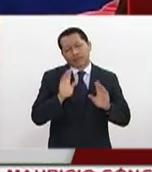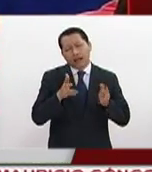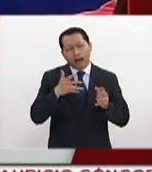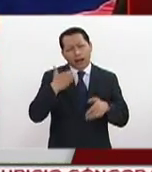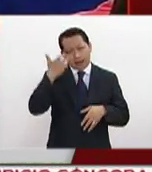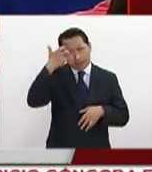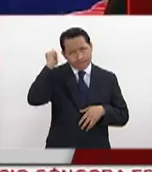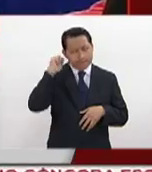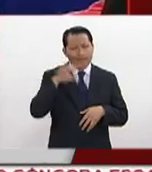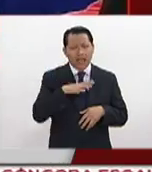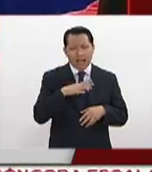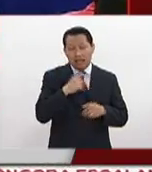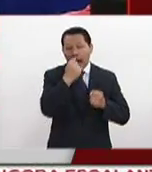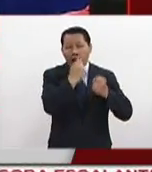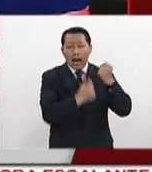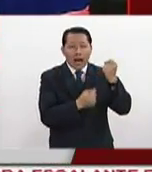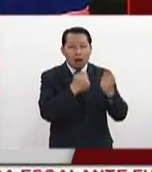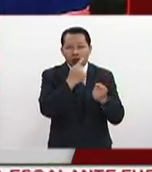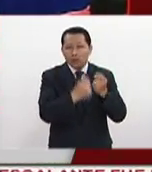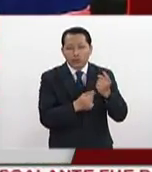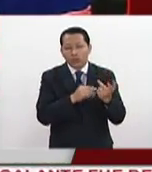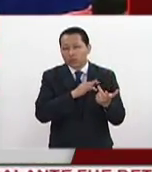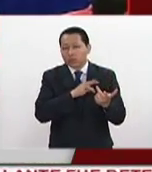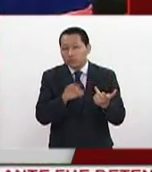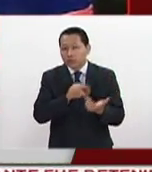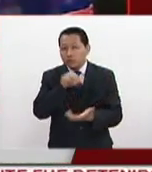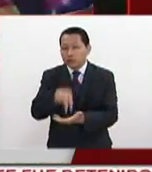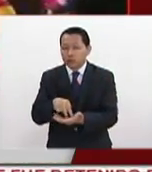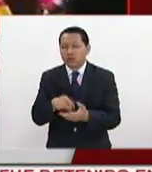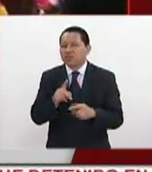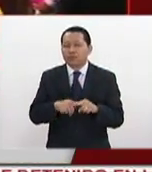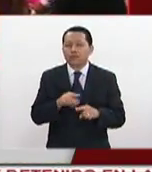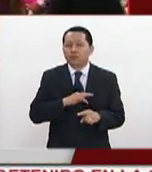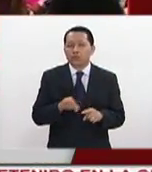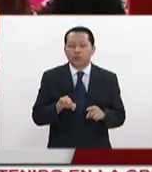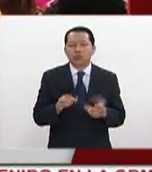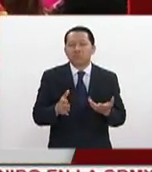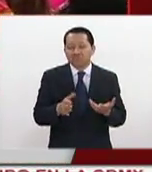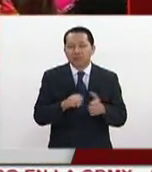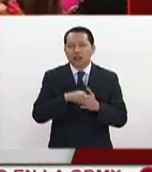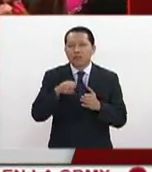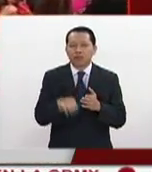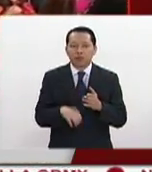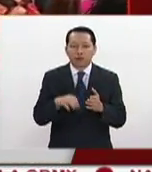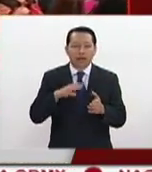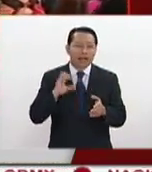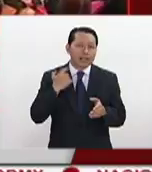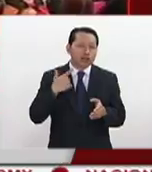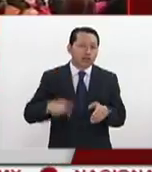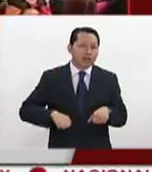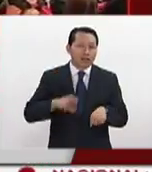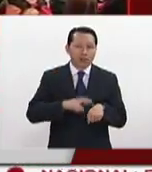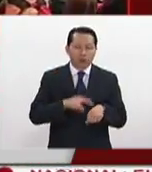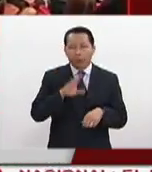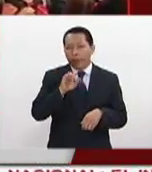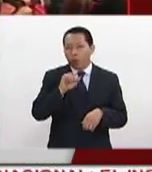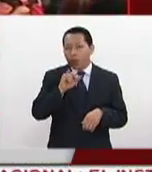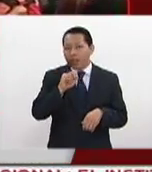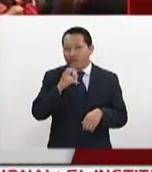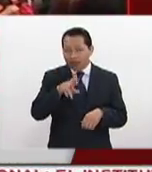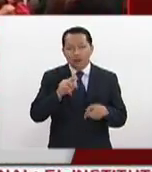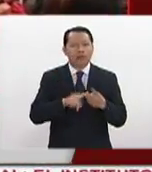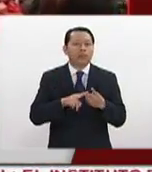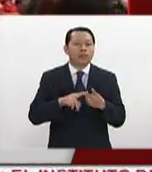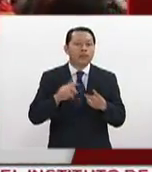hay figuras que se han pronunciado. Está, por ejemplo, el ex gobernador de Bolívar, el